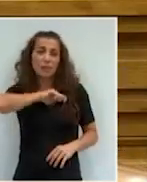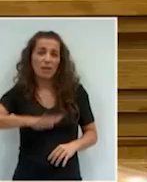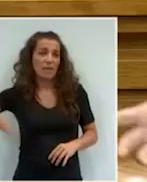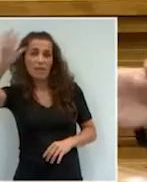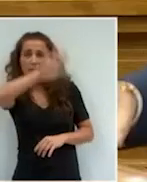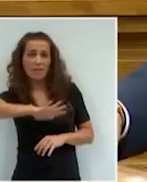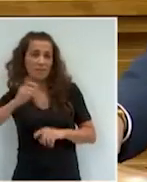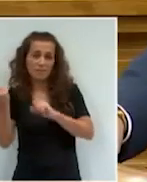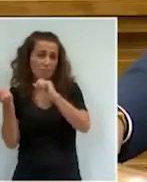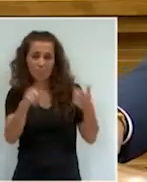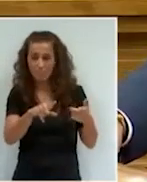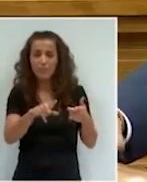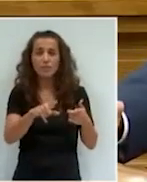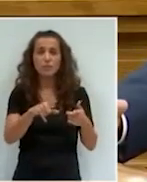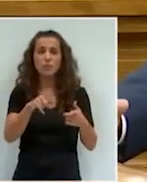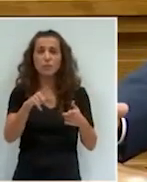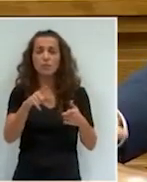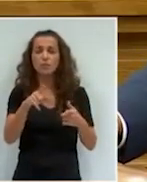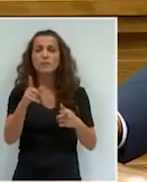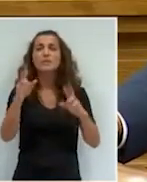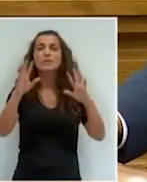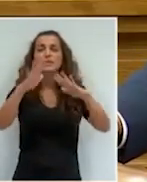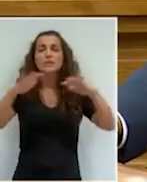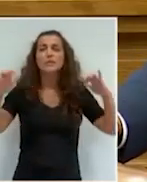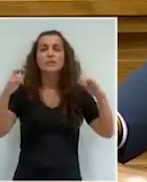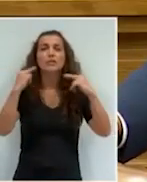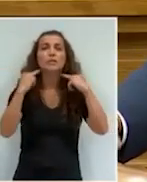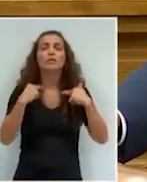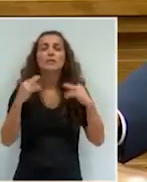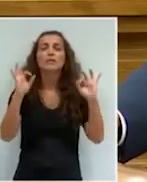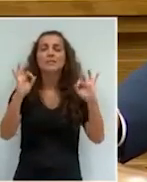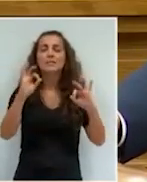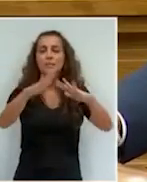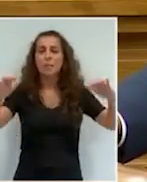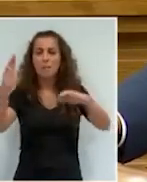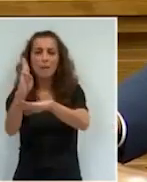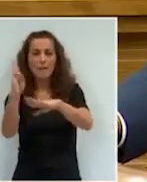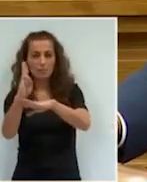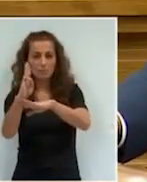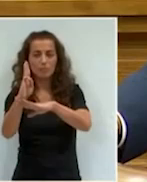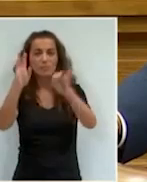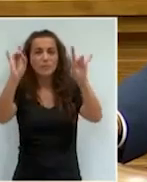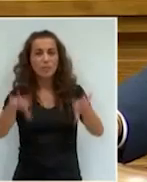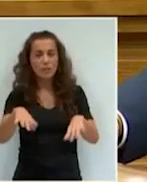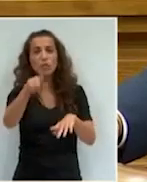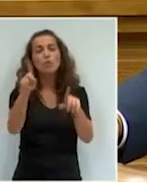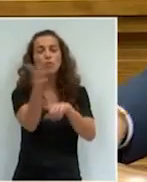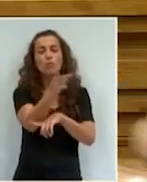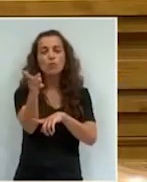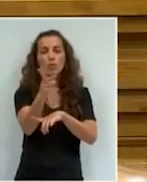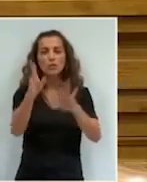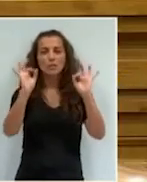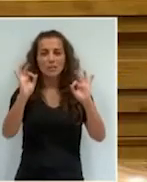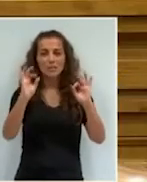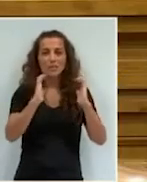en el marco del pacto regional la fecha para el desdoblamiento de carreteras clave para la región la puesta en marcha de infraestructuras vitales